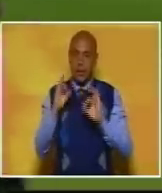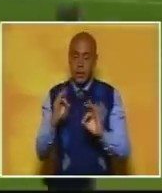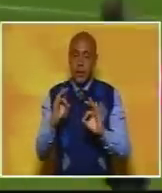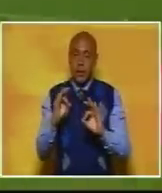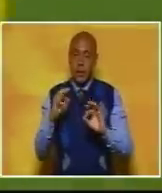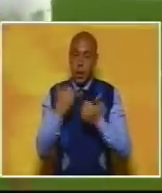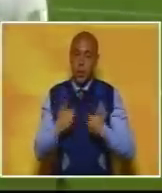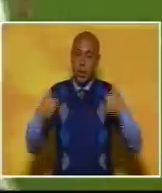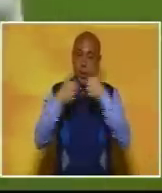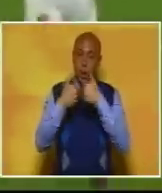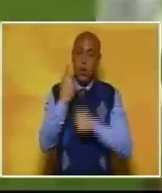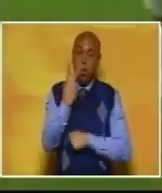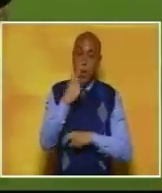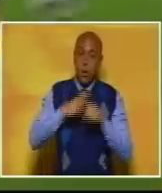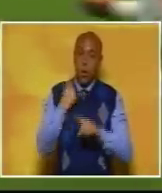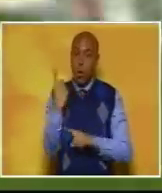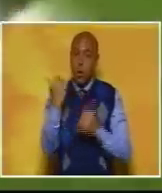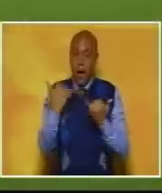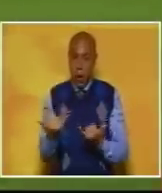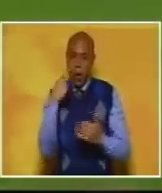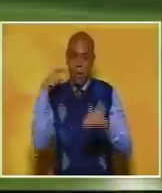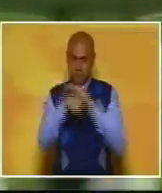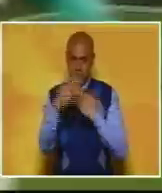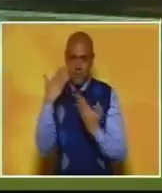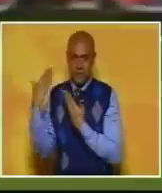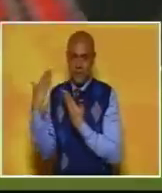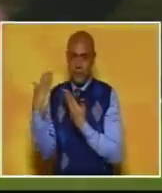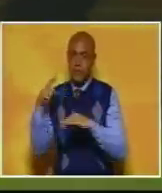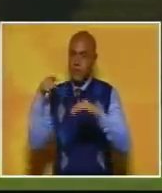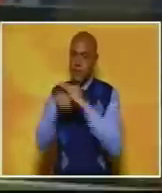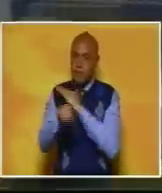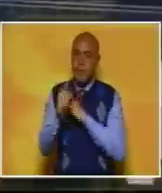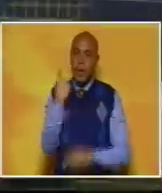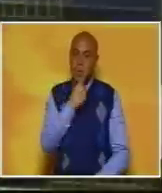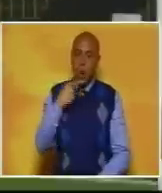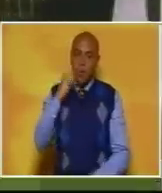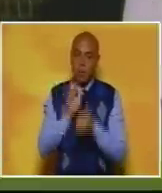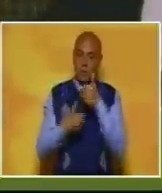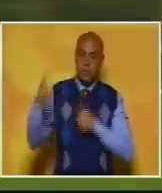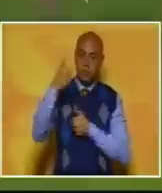choque 2-1 con este golazo a favor del Dortmund.